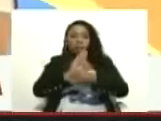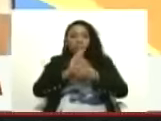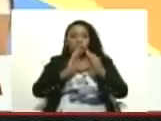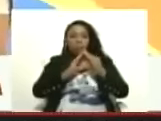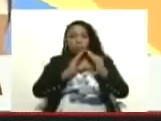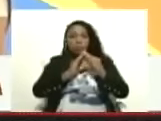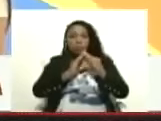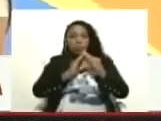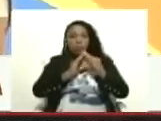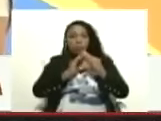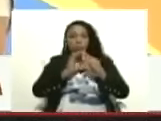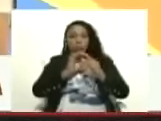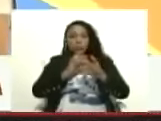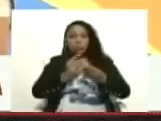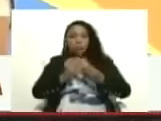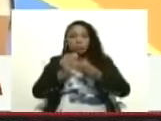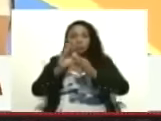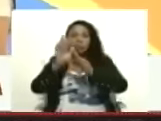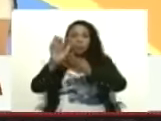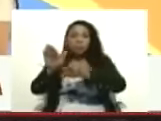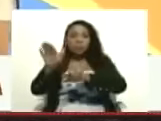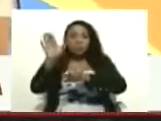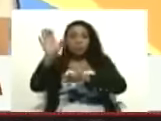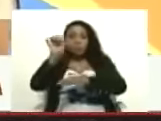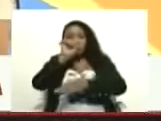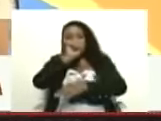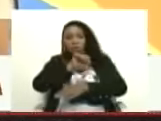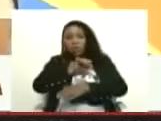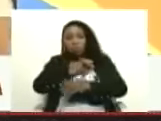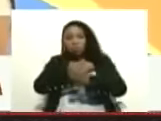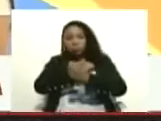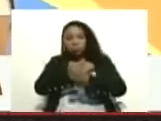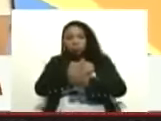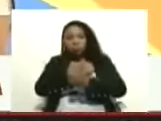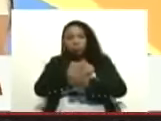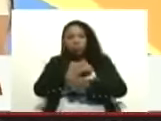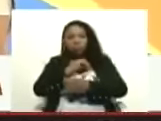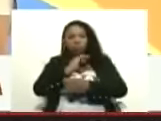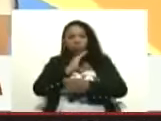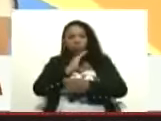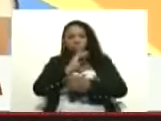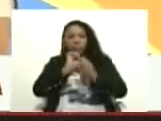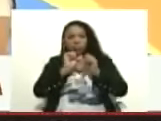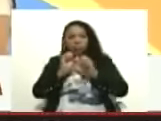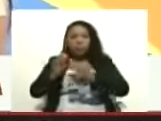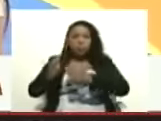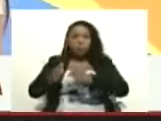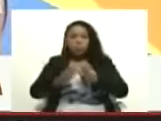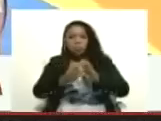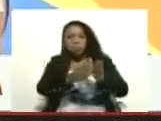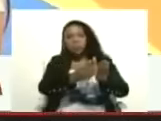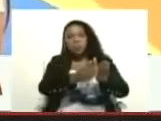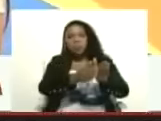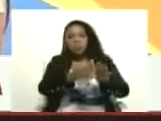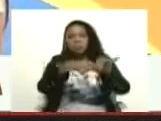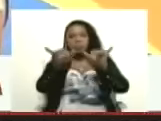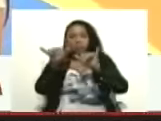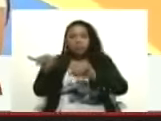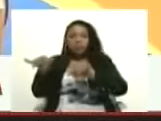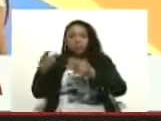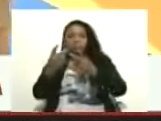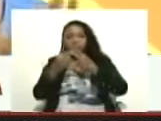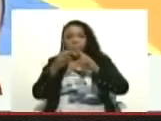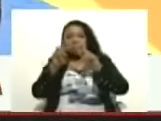dejamos el corazón de nuestra patria intacto el amor desbordado seguirá siendo la ruta el camino en sí mismo la